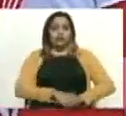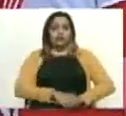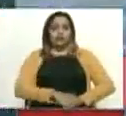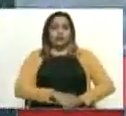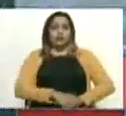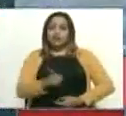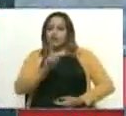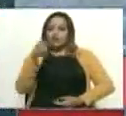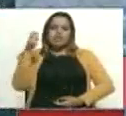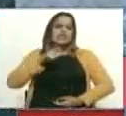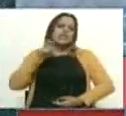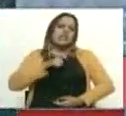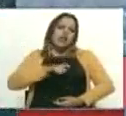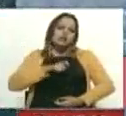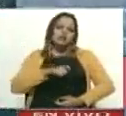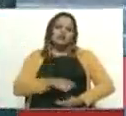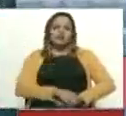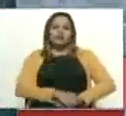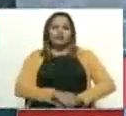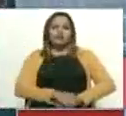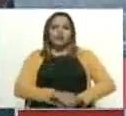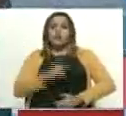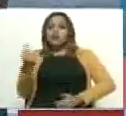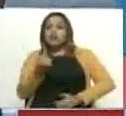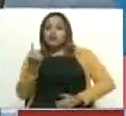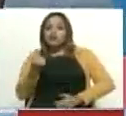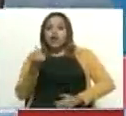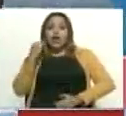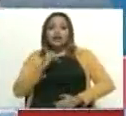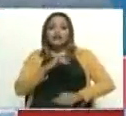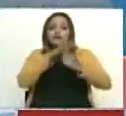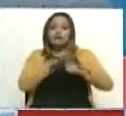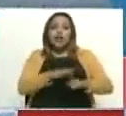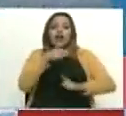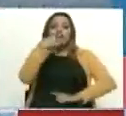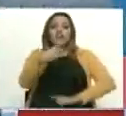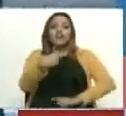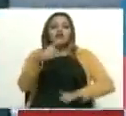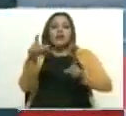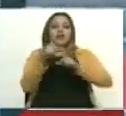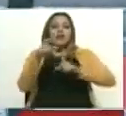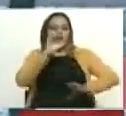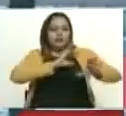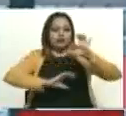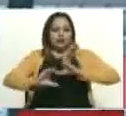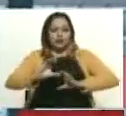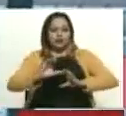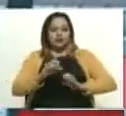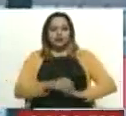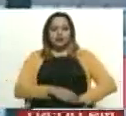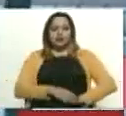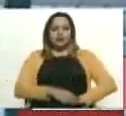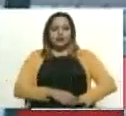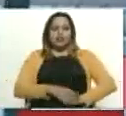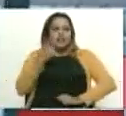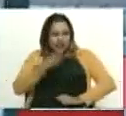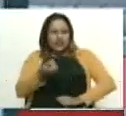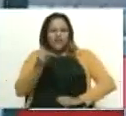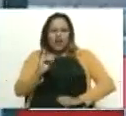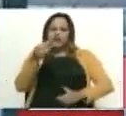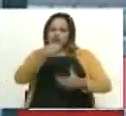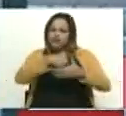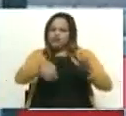necesitamos tampoco que solamente se imponga la voz y la palabra científica, que la debe estar en esa ley que